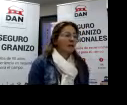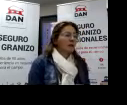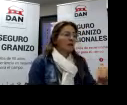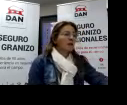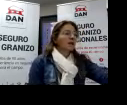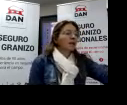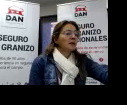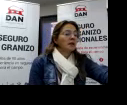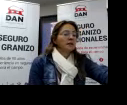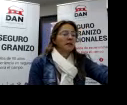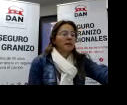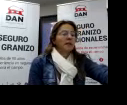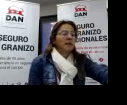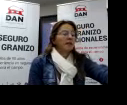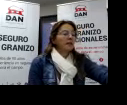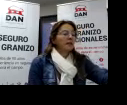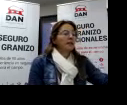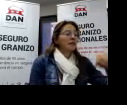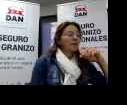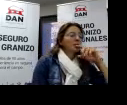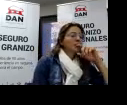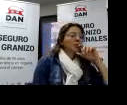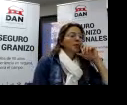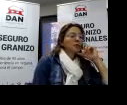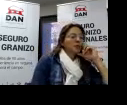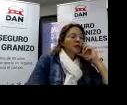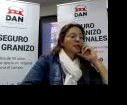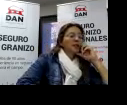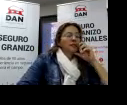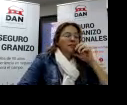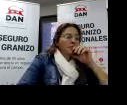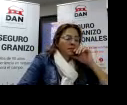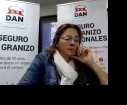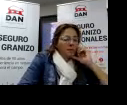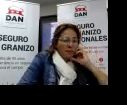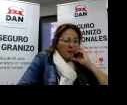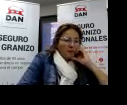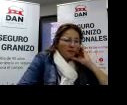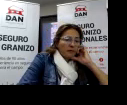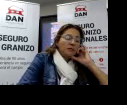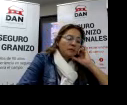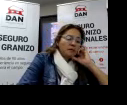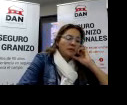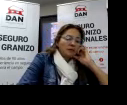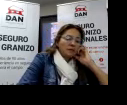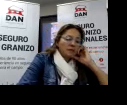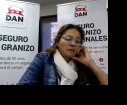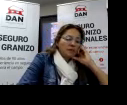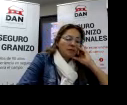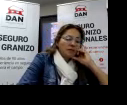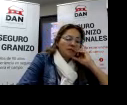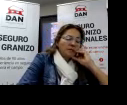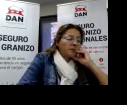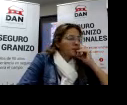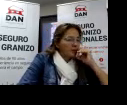intensas. Entonces, no se juega tanto con las máximas, sino más bien con las mínimas. Entonces, en un mapa en donde se observa